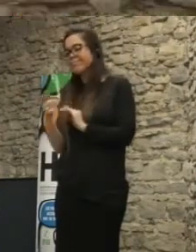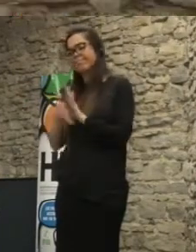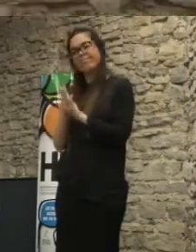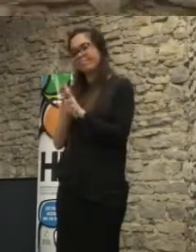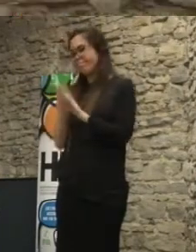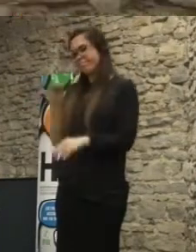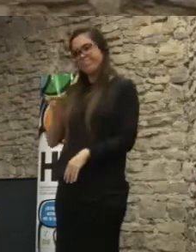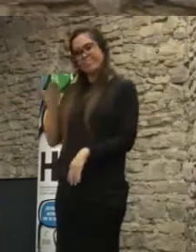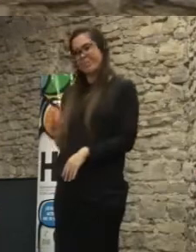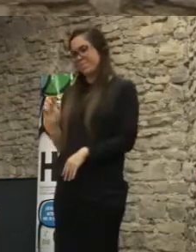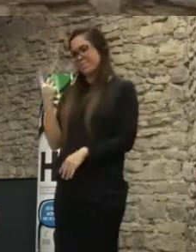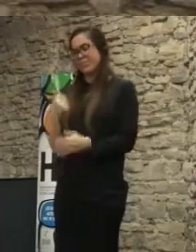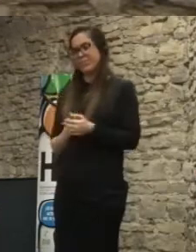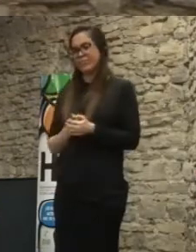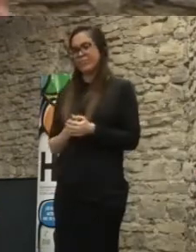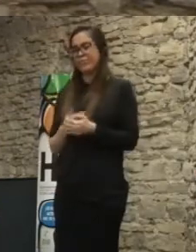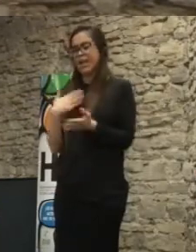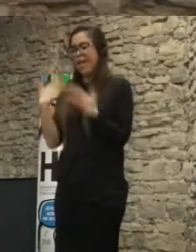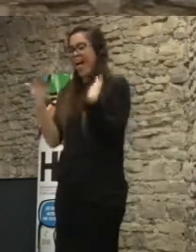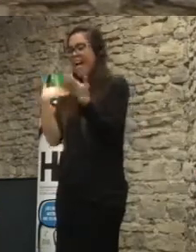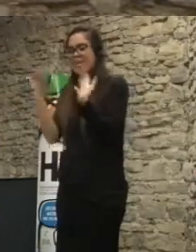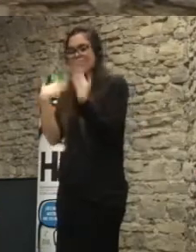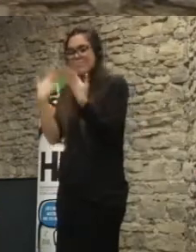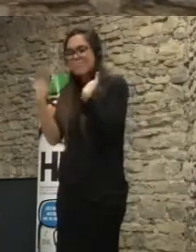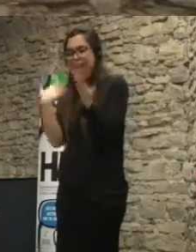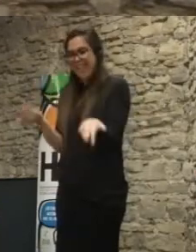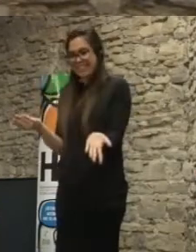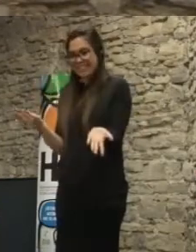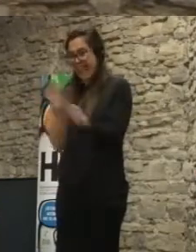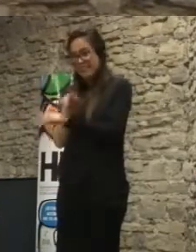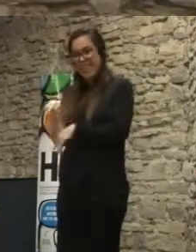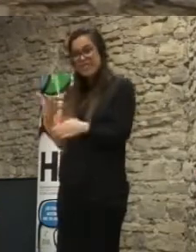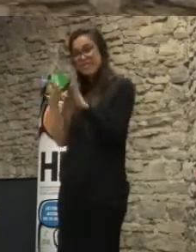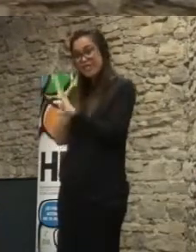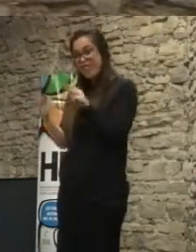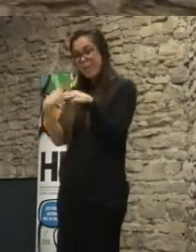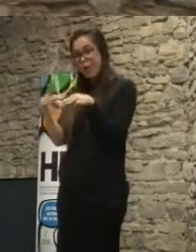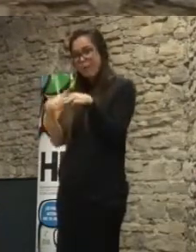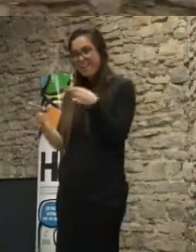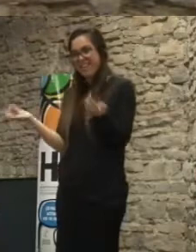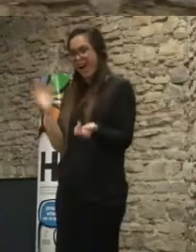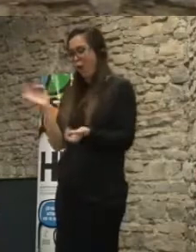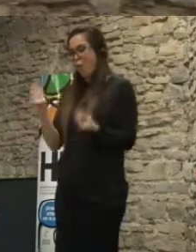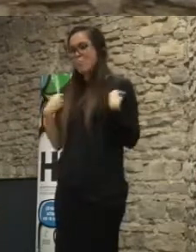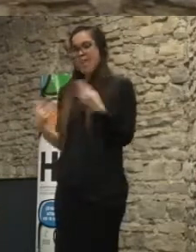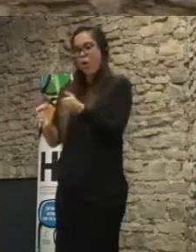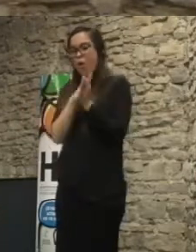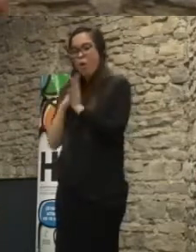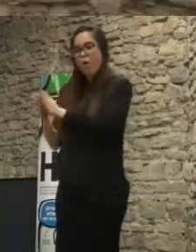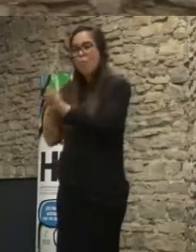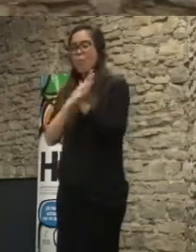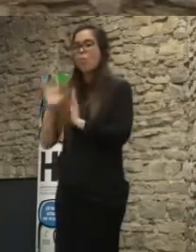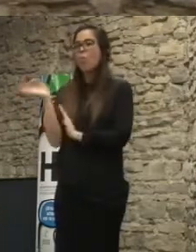Insisto, vamos a hablar, en el sentido noble de la palabra, de política, o de vida en común, o de polis, o